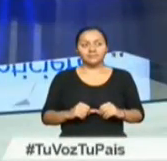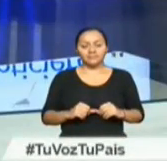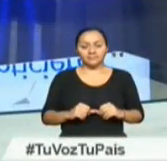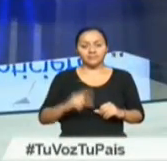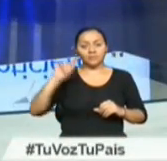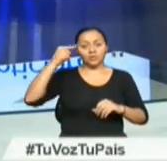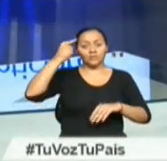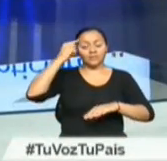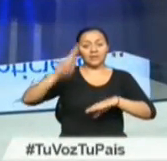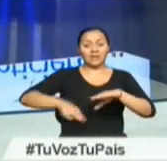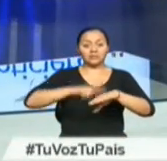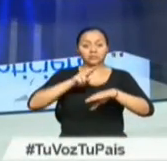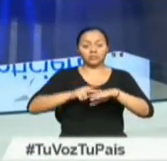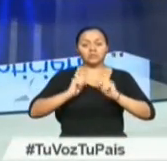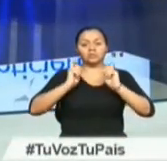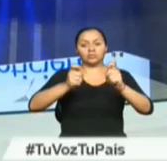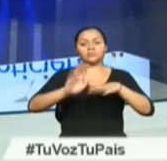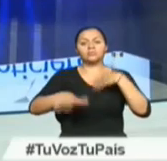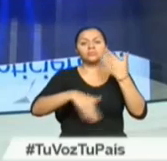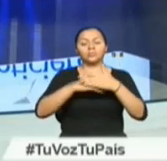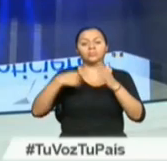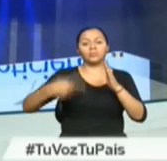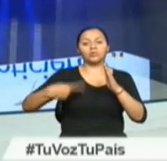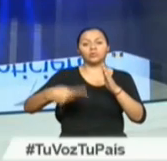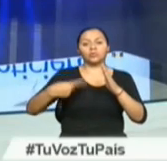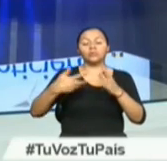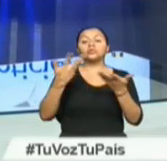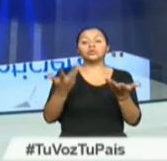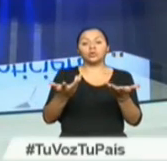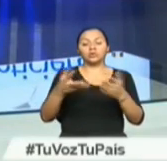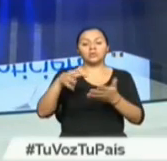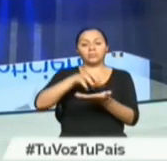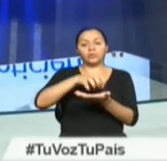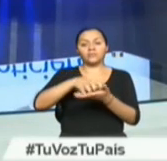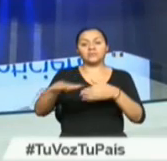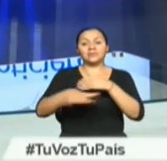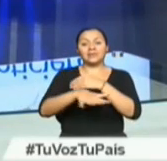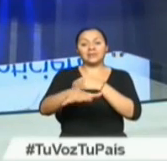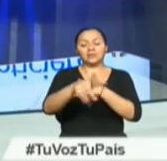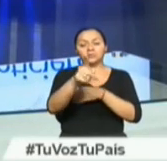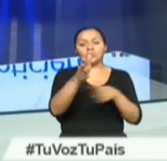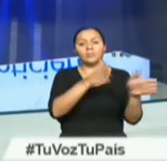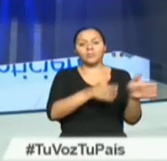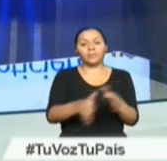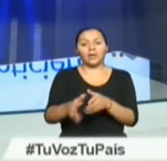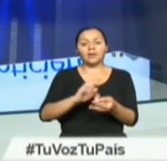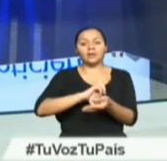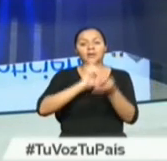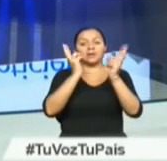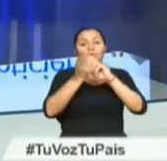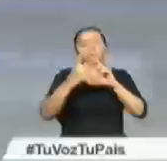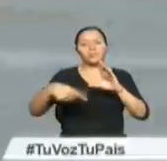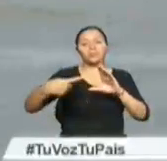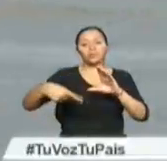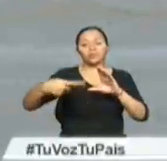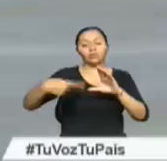El gobierno nacional entregó motores fuera de borda en la provincia de Los Ríos a través de Plan Renova Motor.